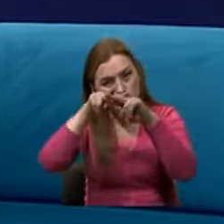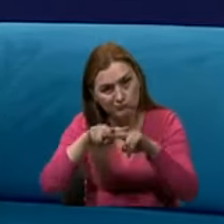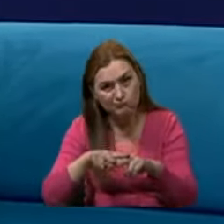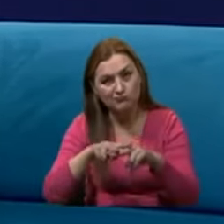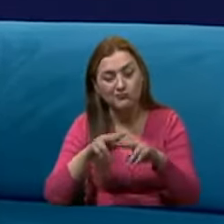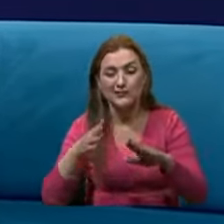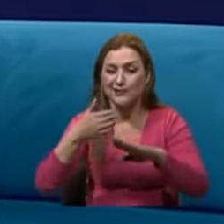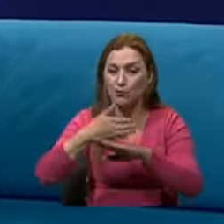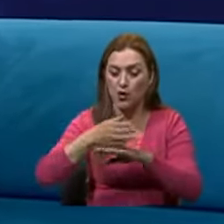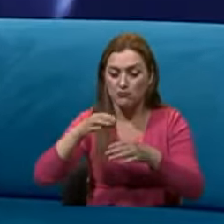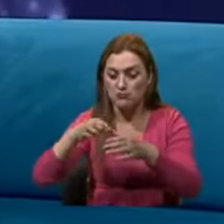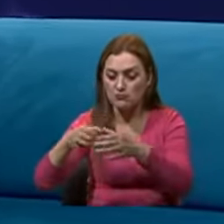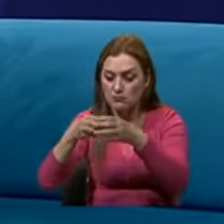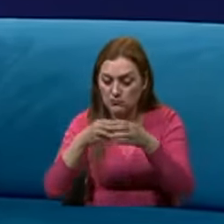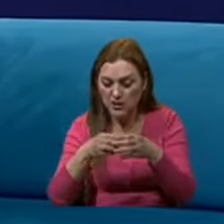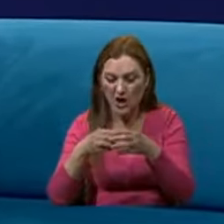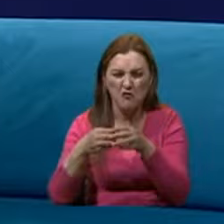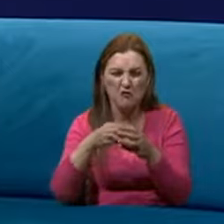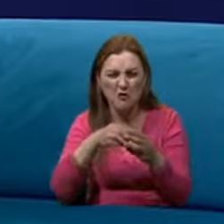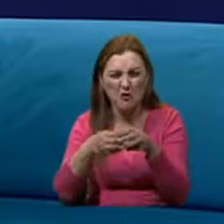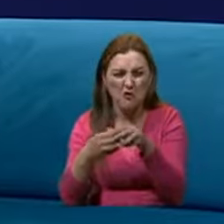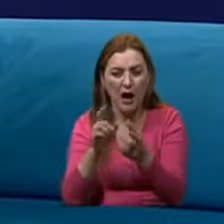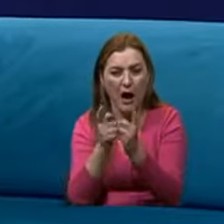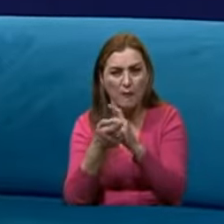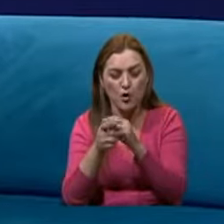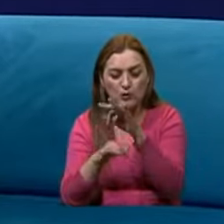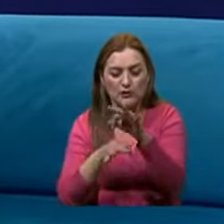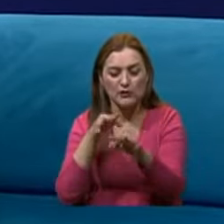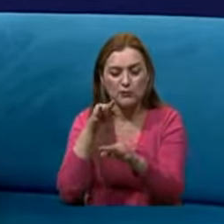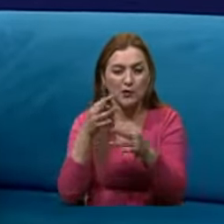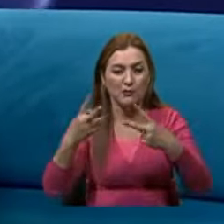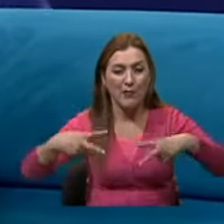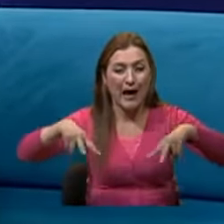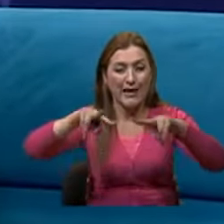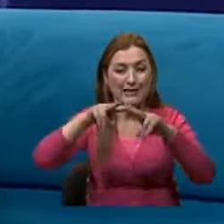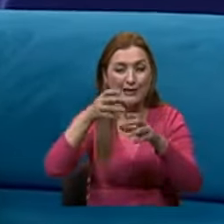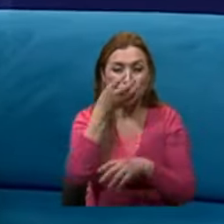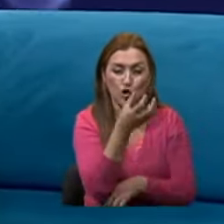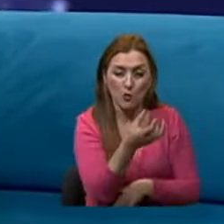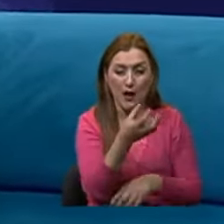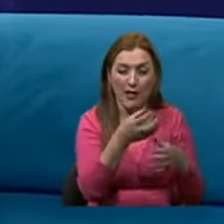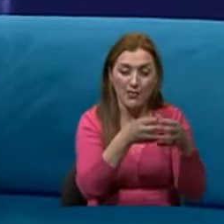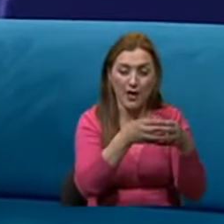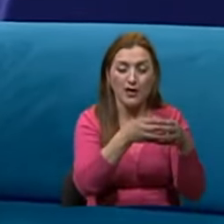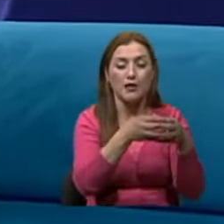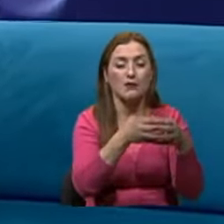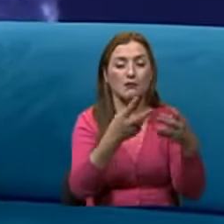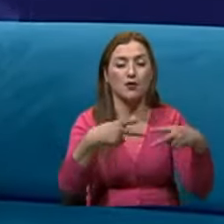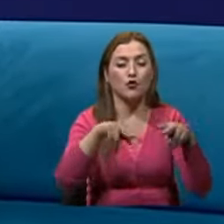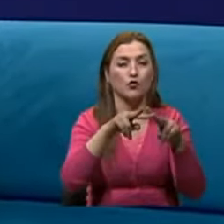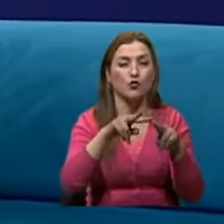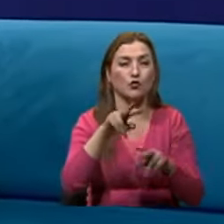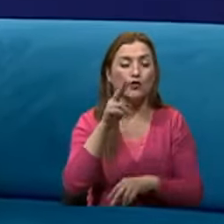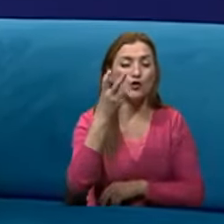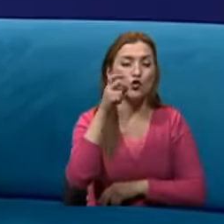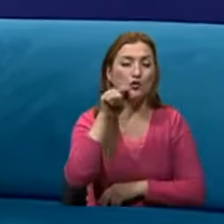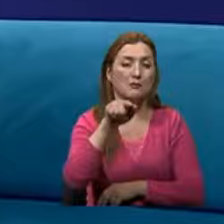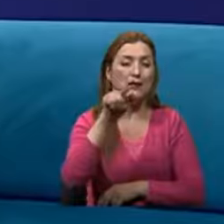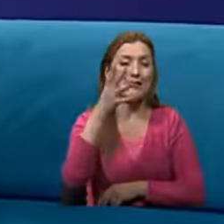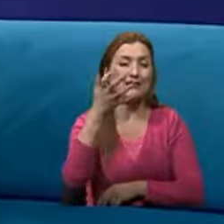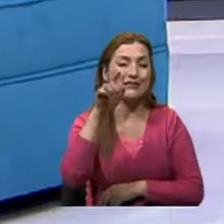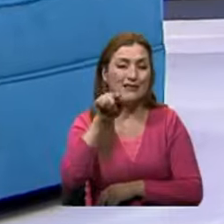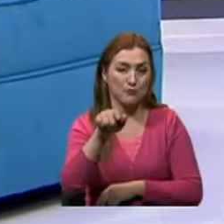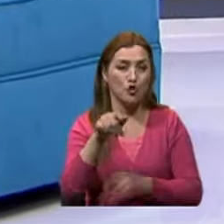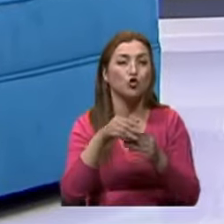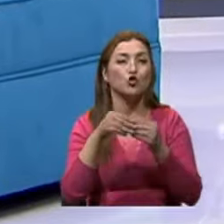que ponemos cuando la prótesis se afloja y hay que cambiarla, solo el implante puede costar más o menos unos 12,000, 15,000